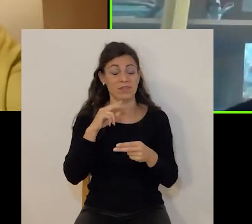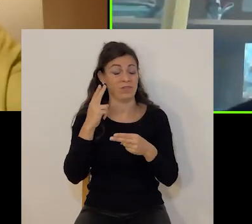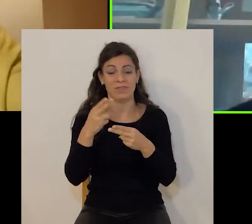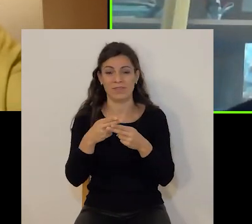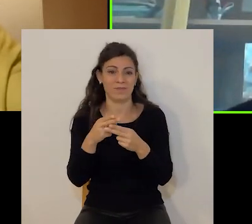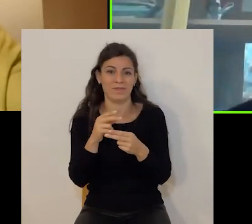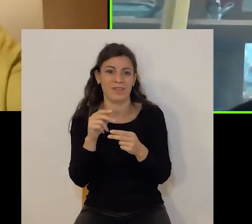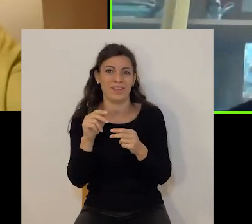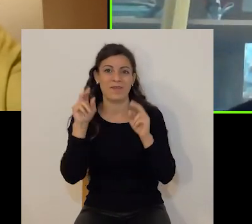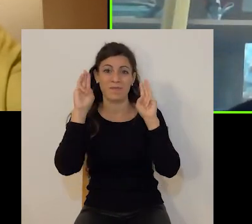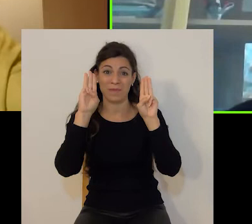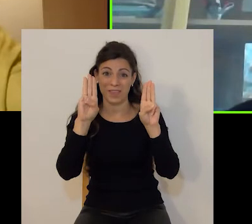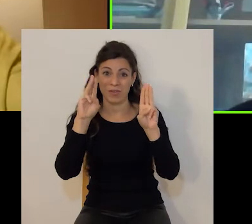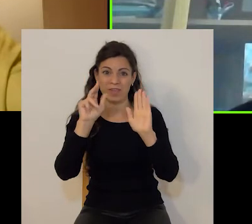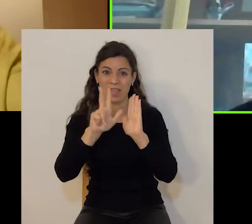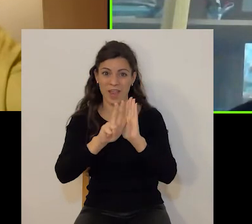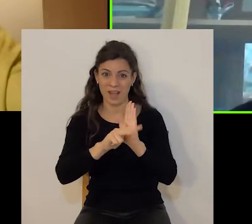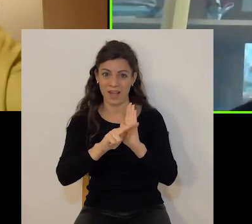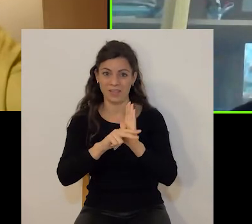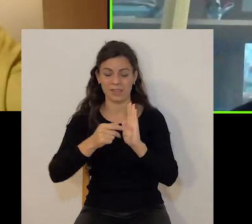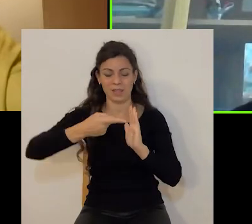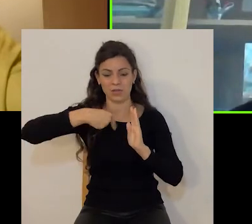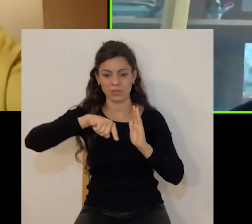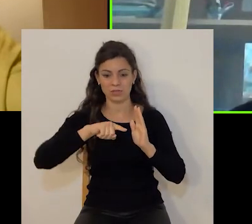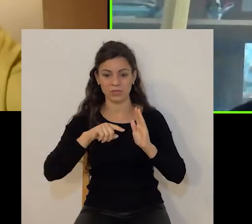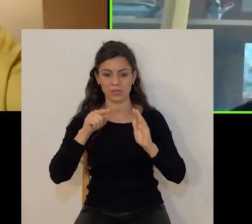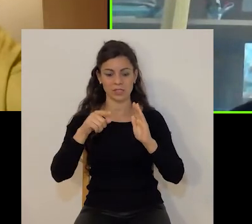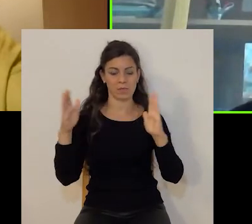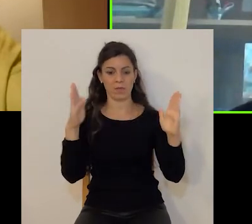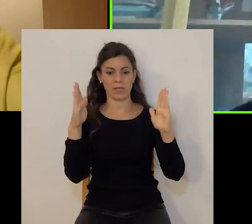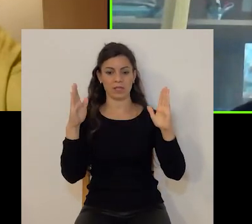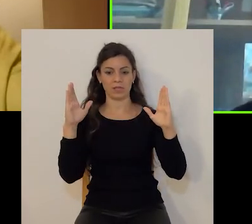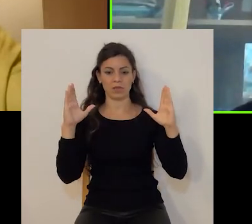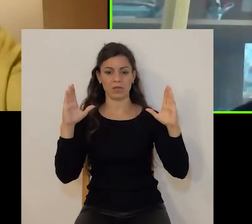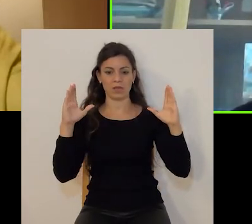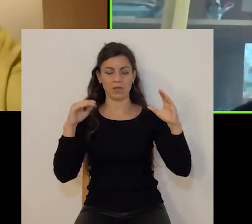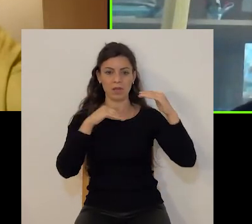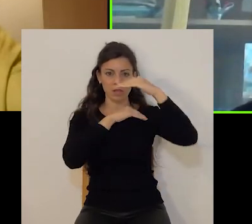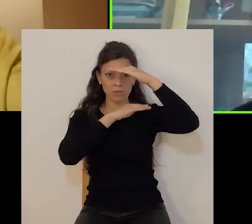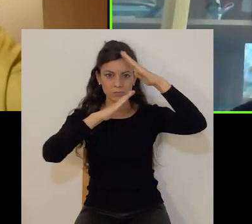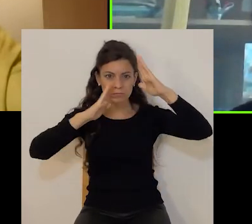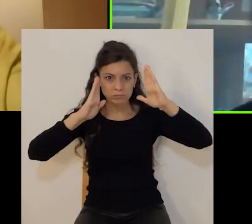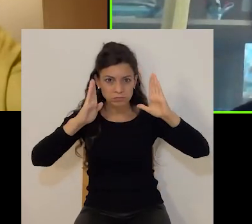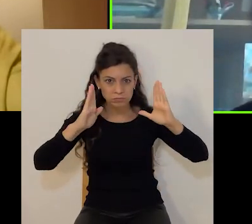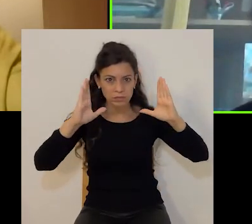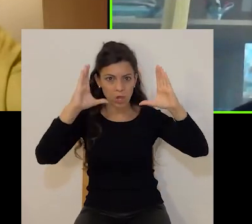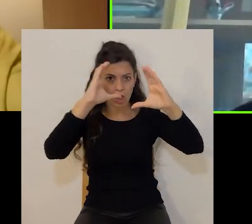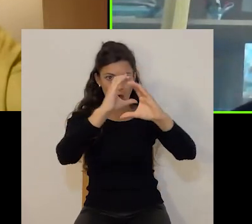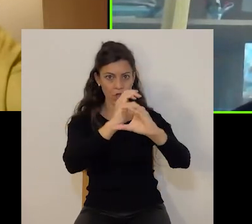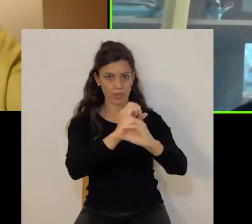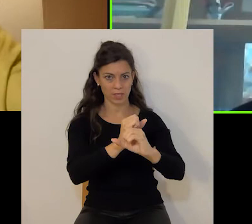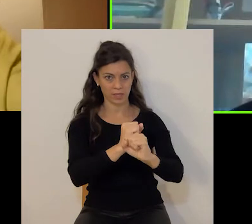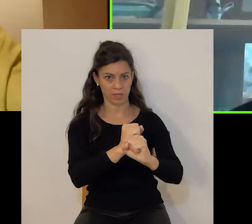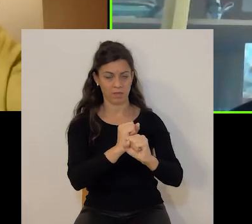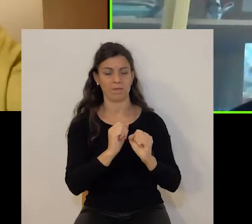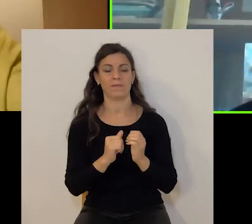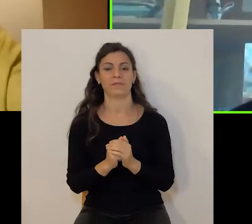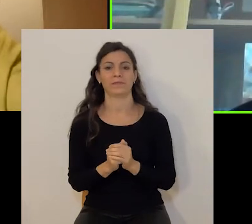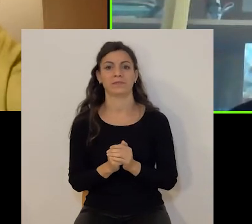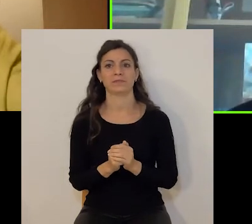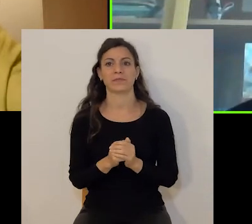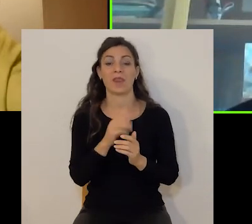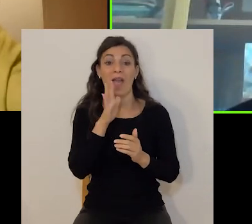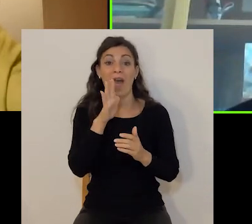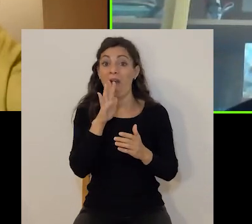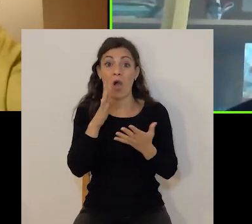El centrarnos en ese momento, ¿no? En el presente, en lo que estamos haciendo en el presente.